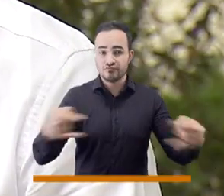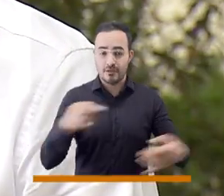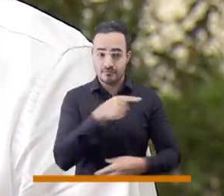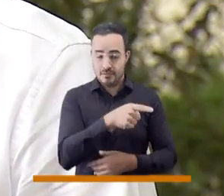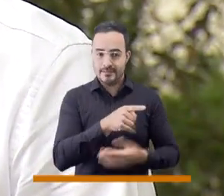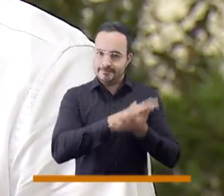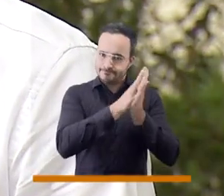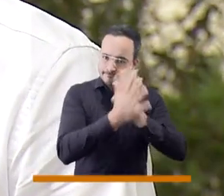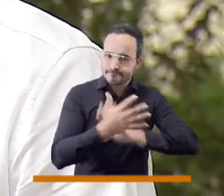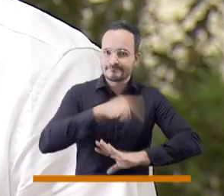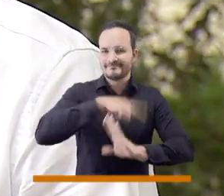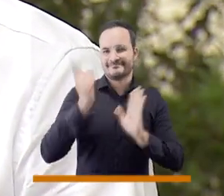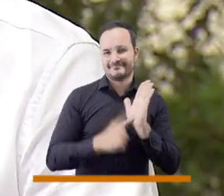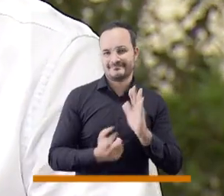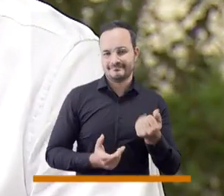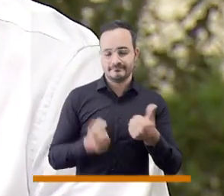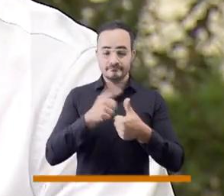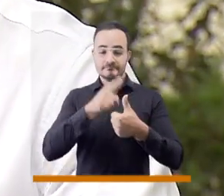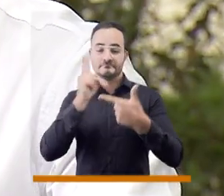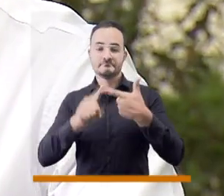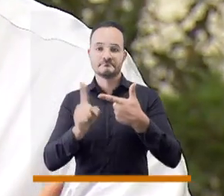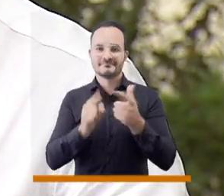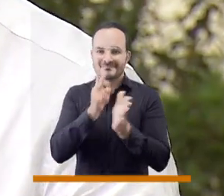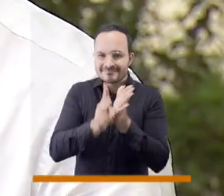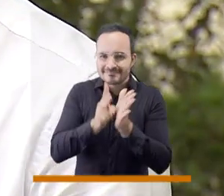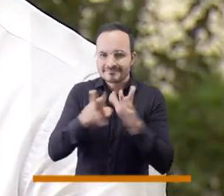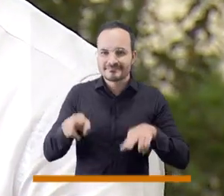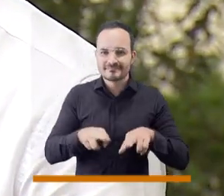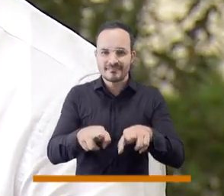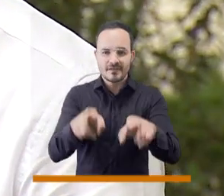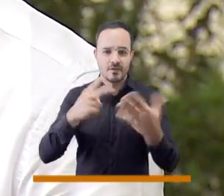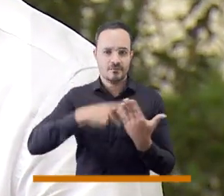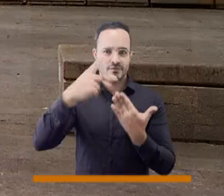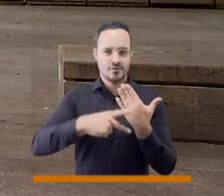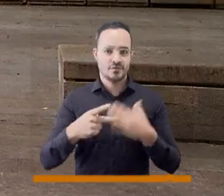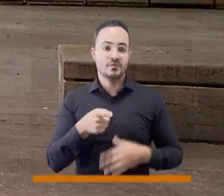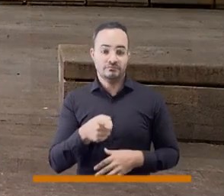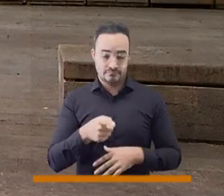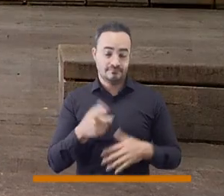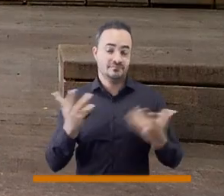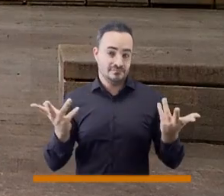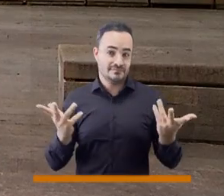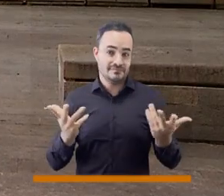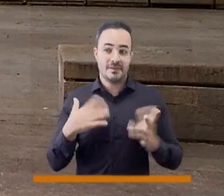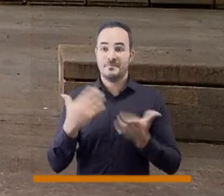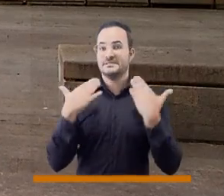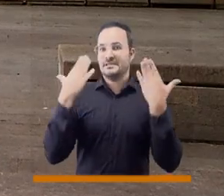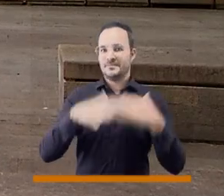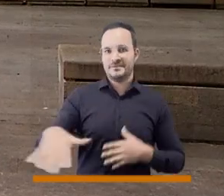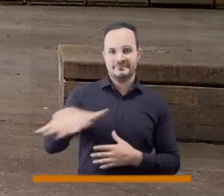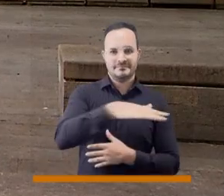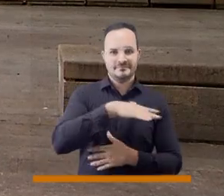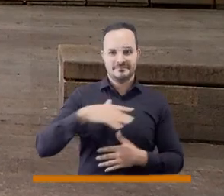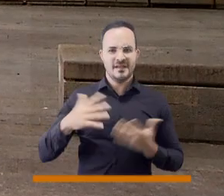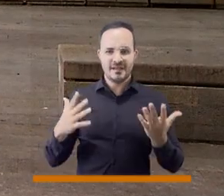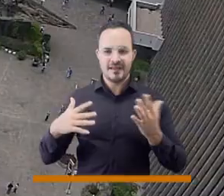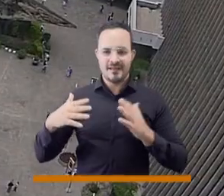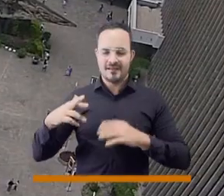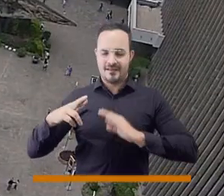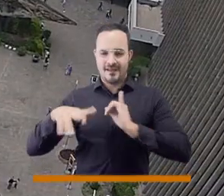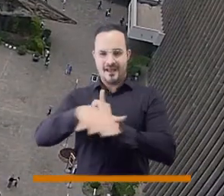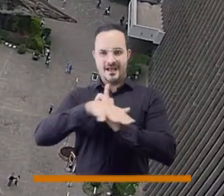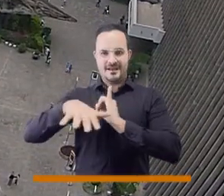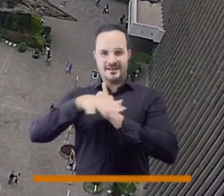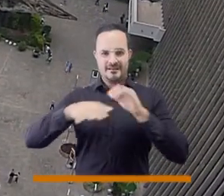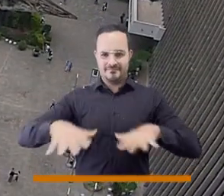seguridad energética de todos los colombianos. El reto del tren del río, que es un proyecto de ciudad, además, beneficia a toda el